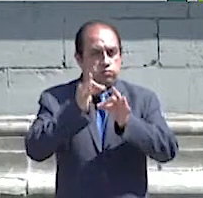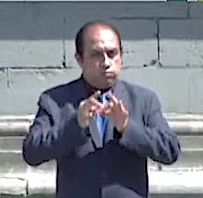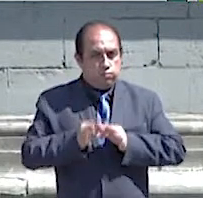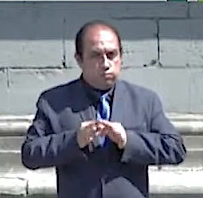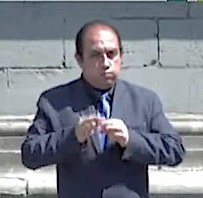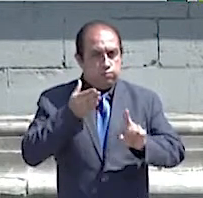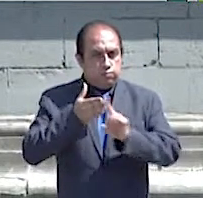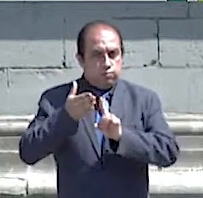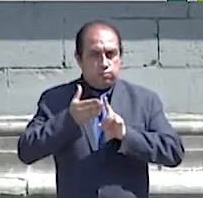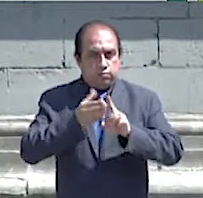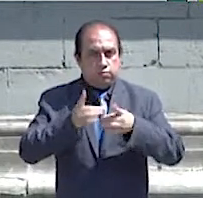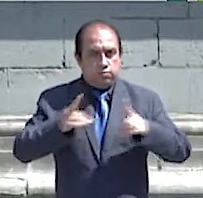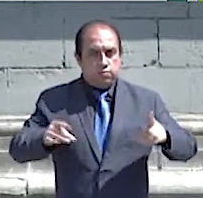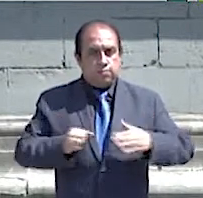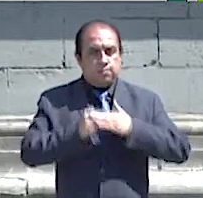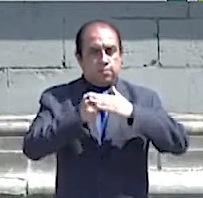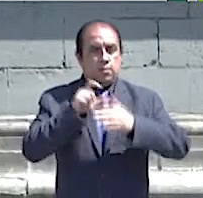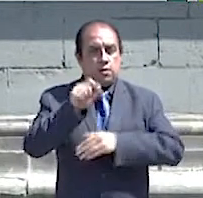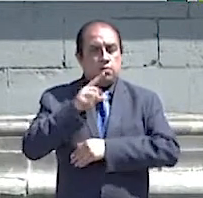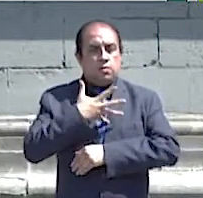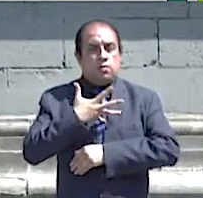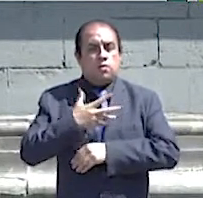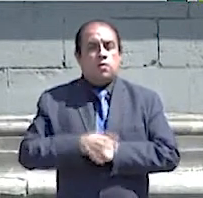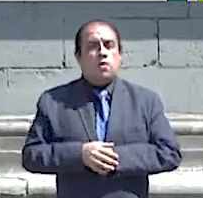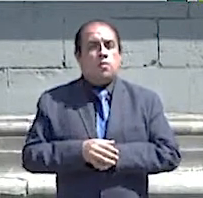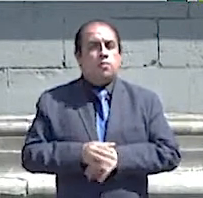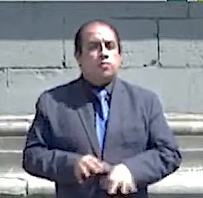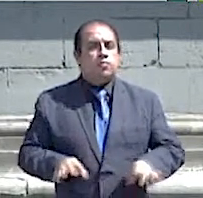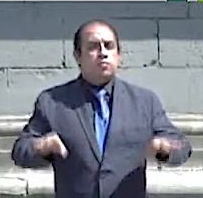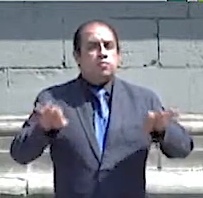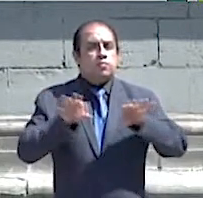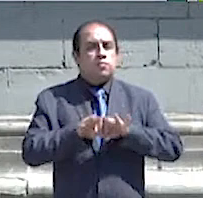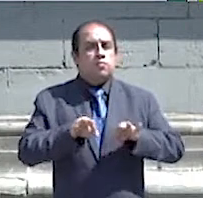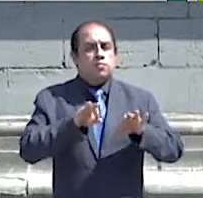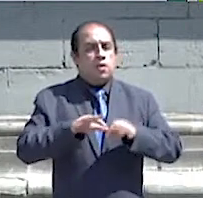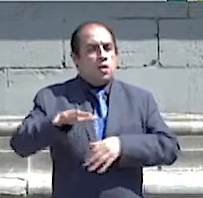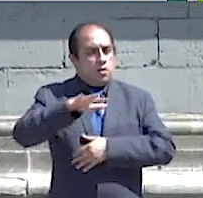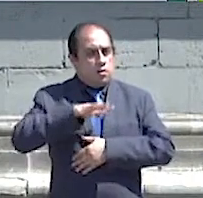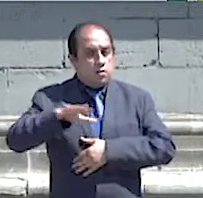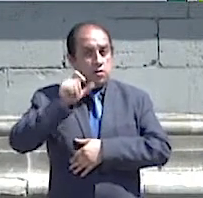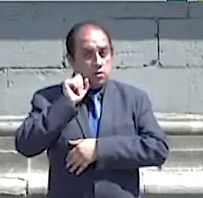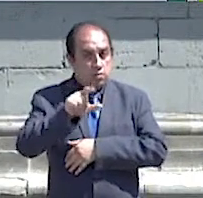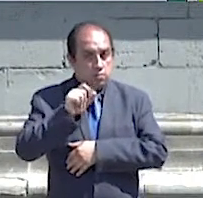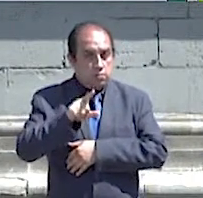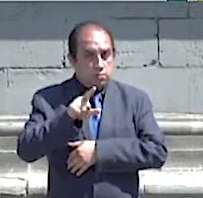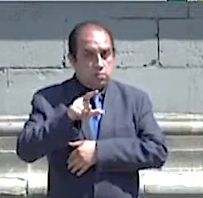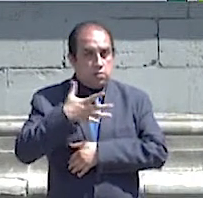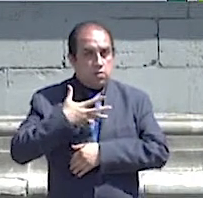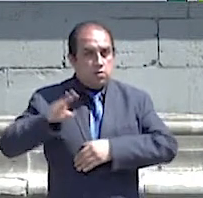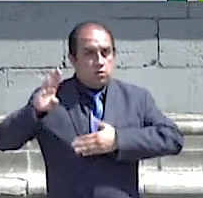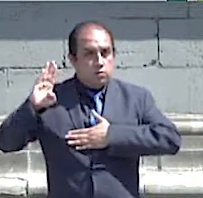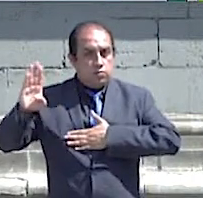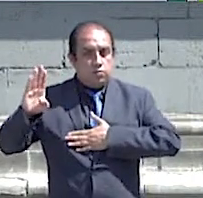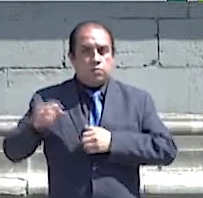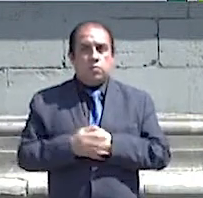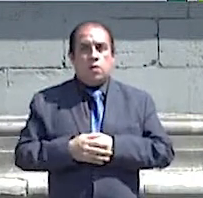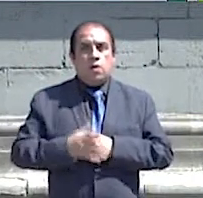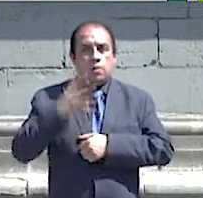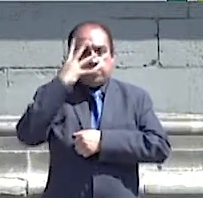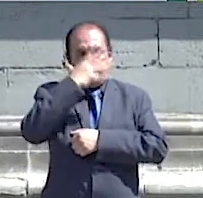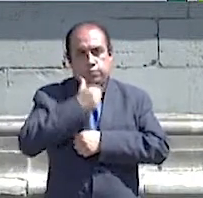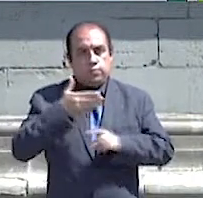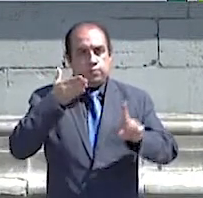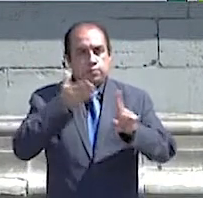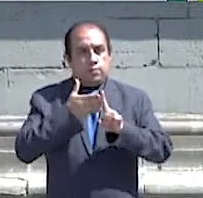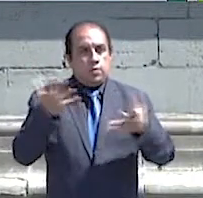Desarrollo Sostenible y ha venido despertando el interés de inversionistas que además están comprometidos con la bella causa de